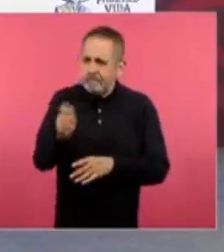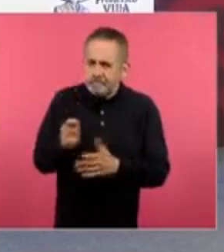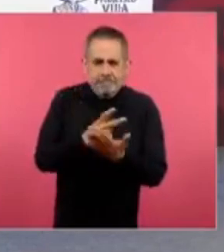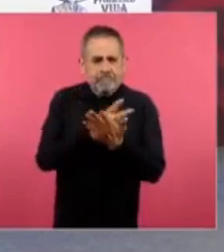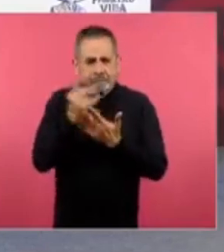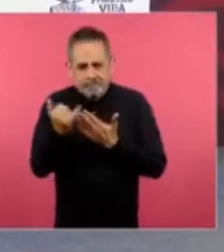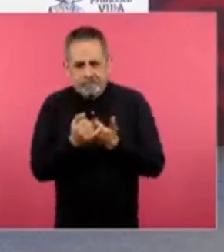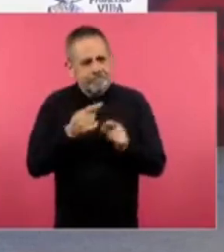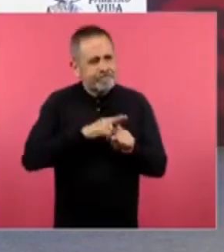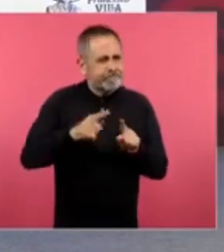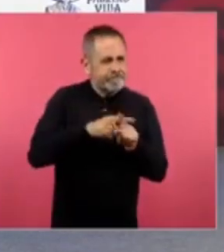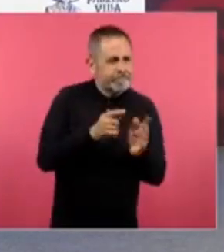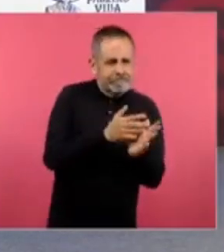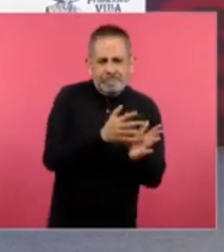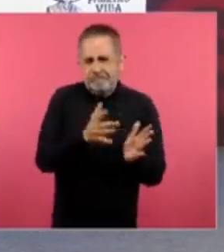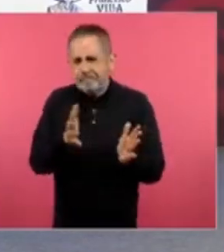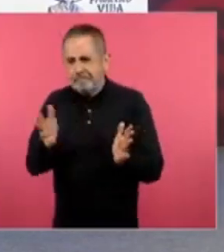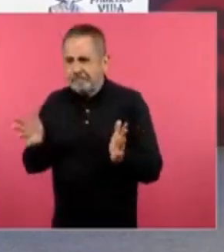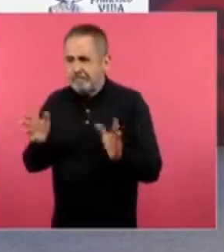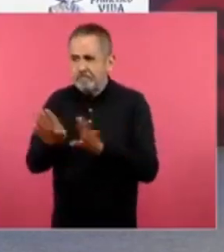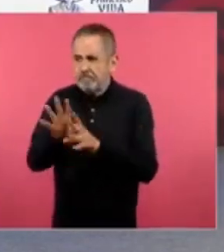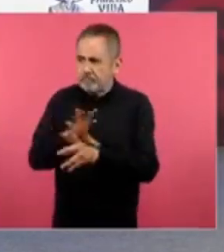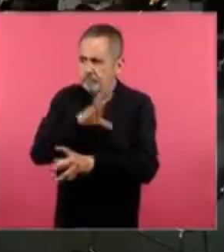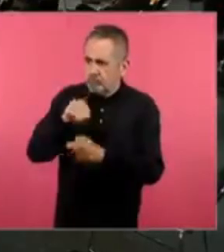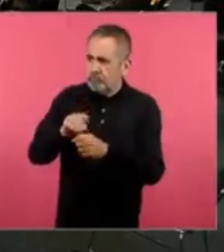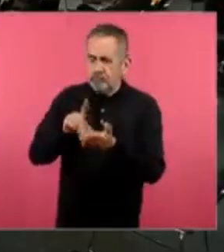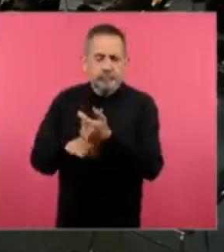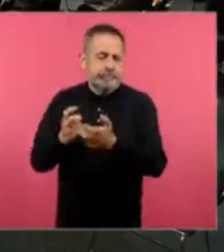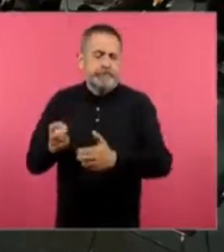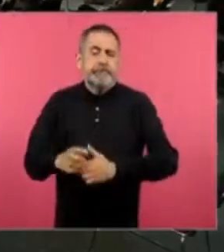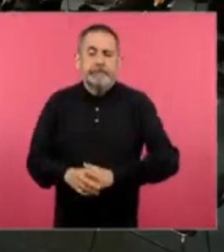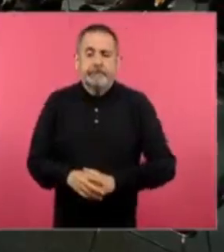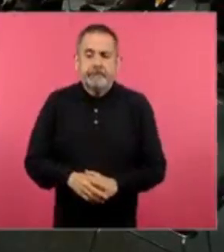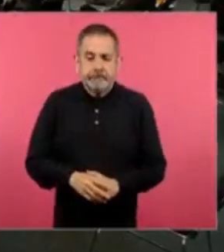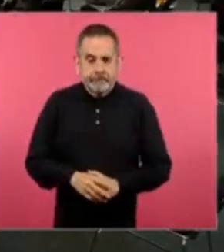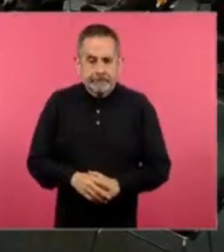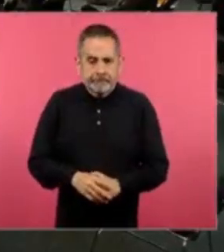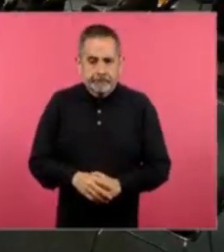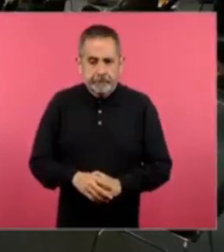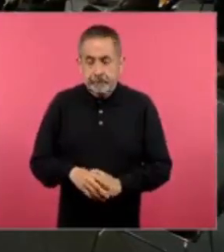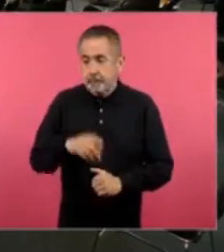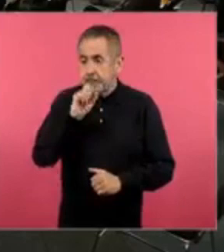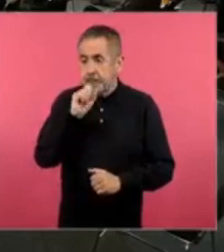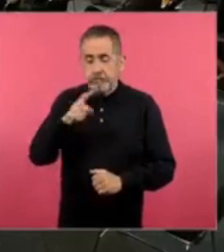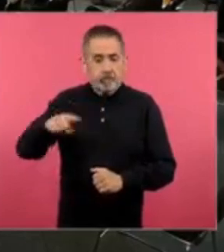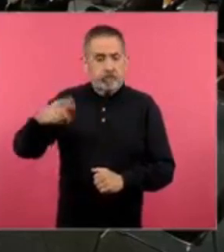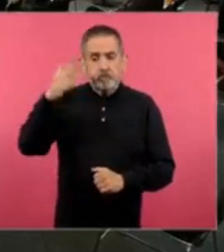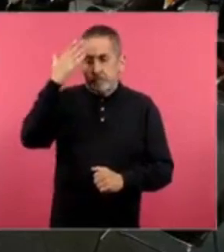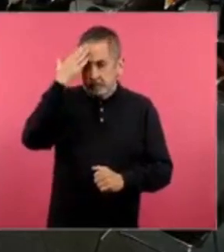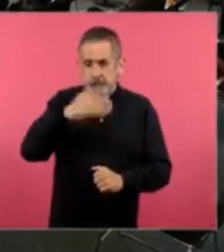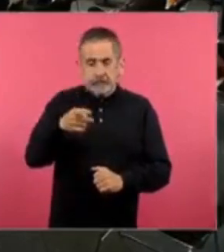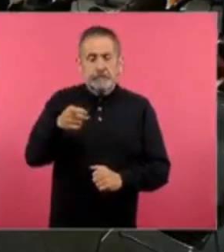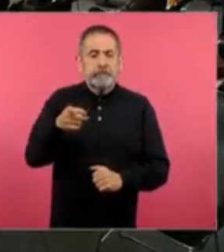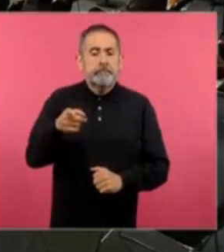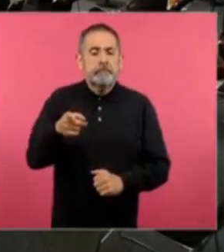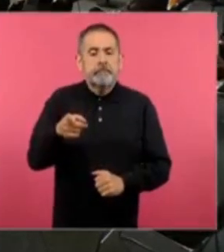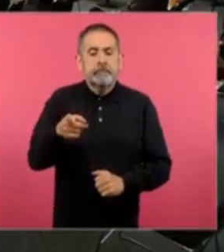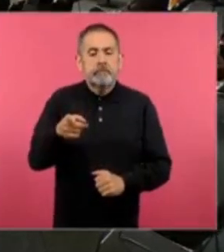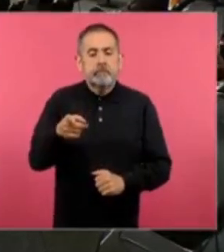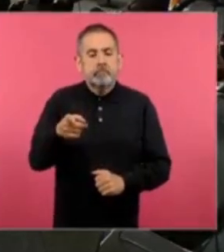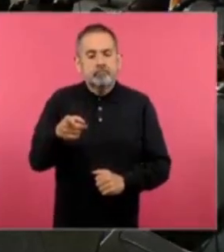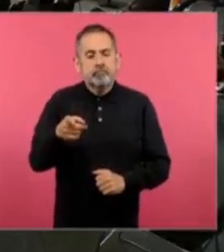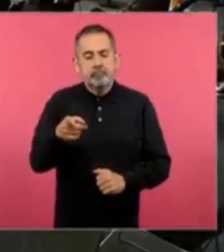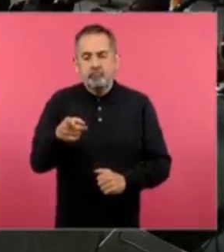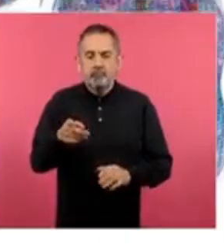que se está haciendo en estos proyectos. Está, como ustedes logran ver,